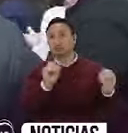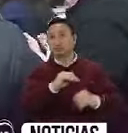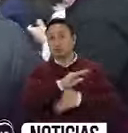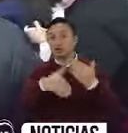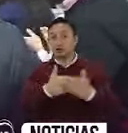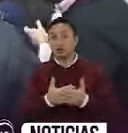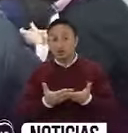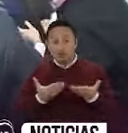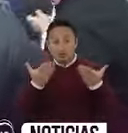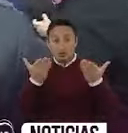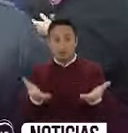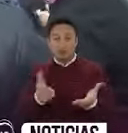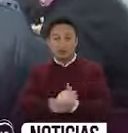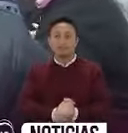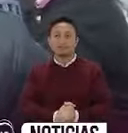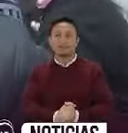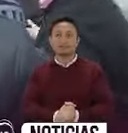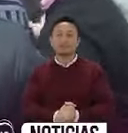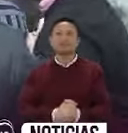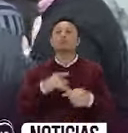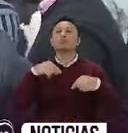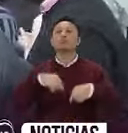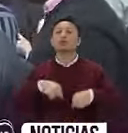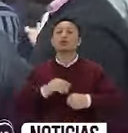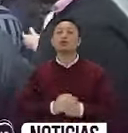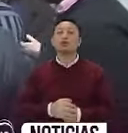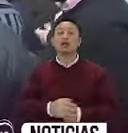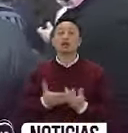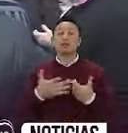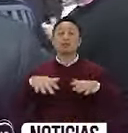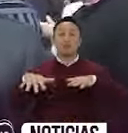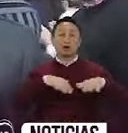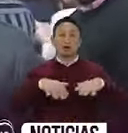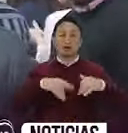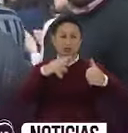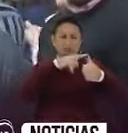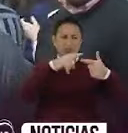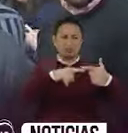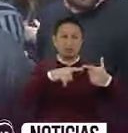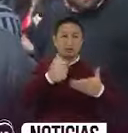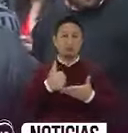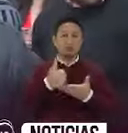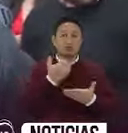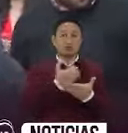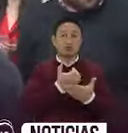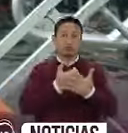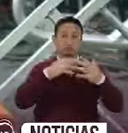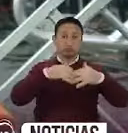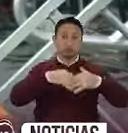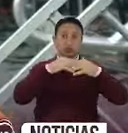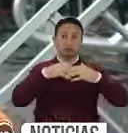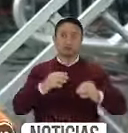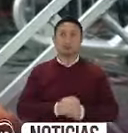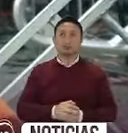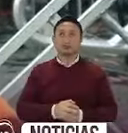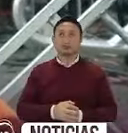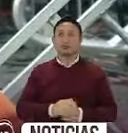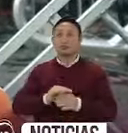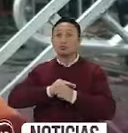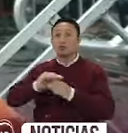todos los públicos, pero además vamos con un conjunto de actividades para que la economía quiteña pueda reactivarse. Les invito a